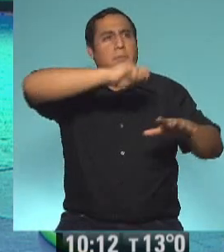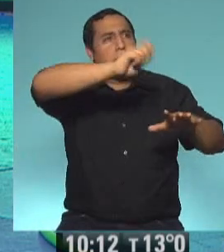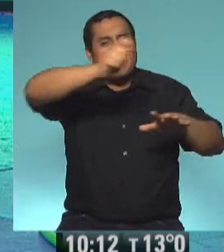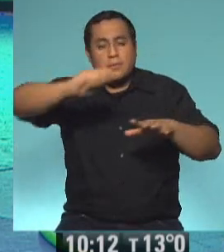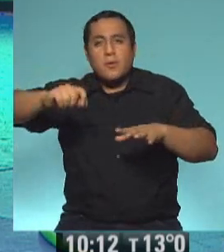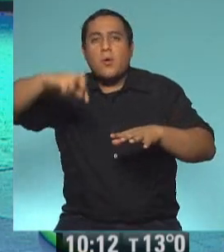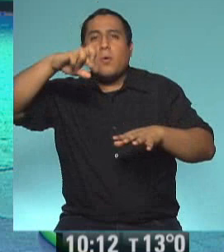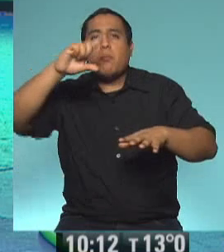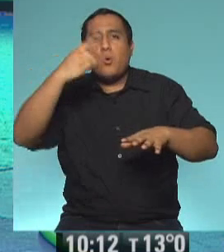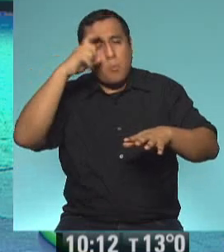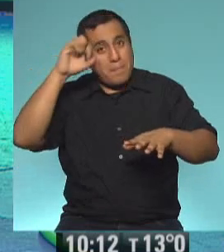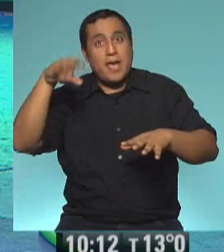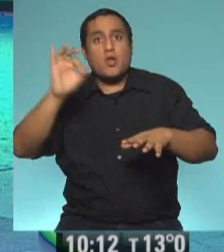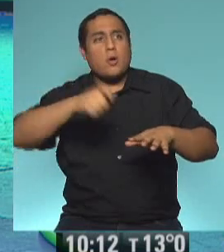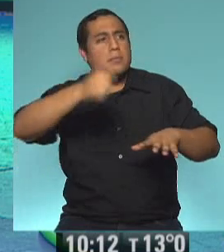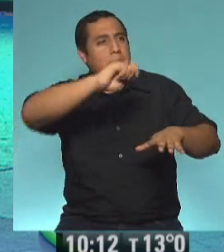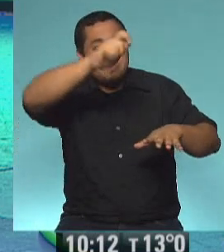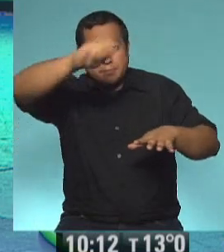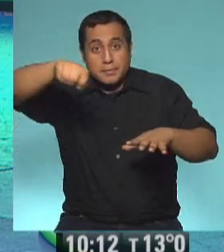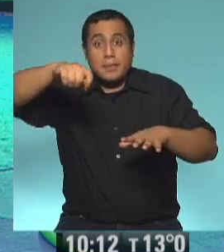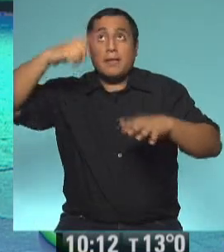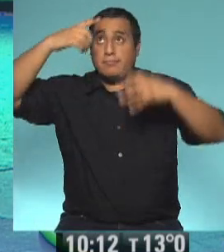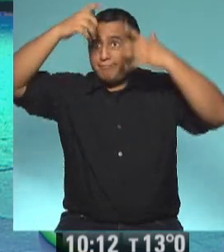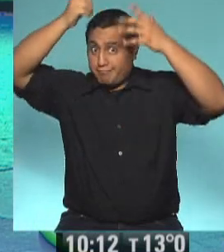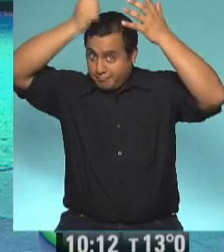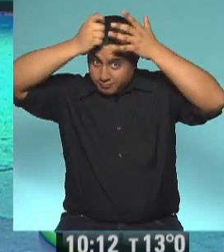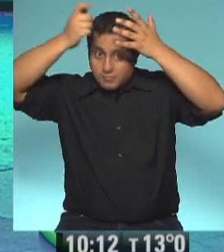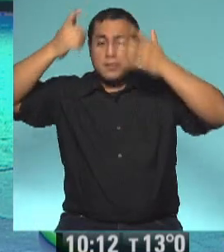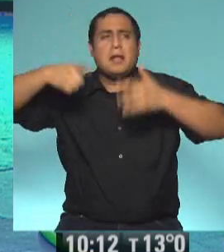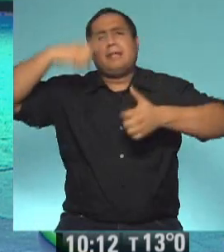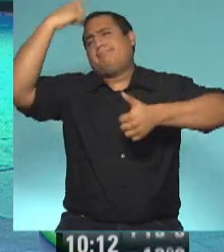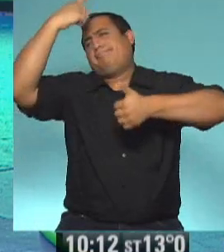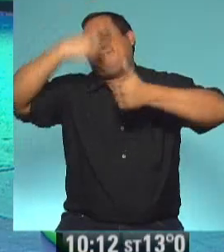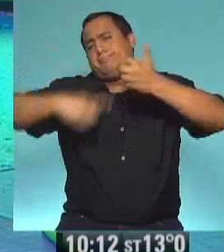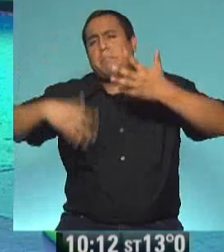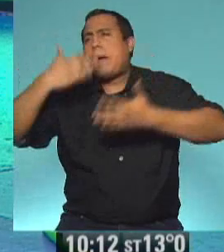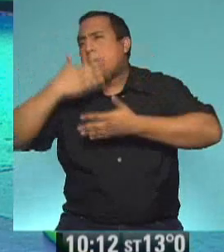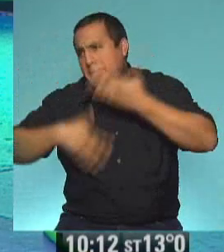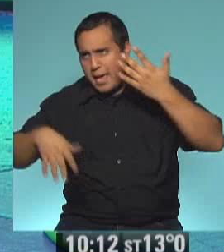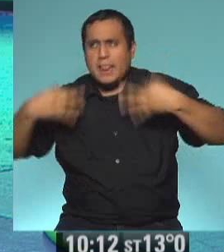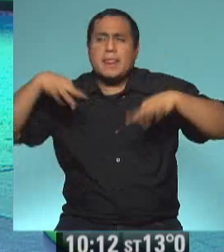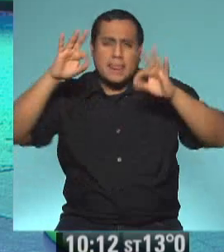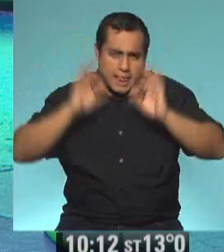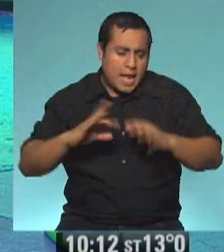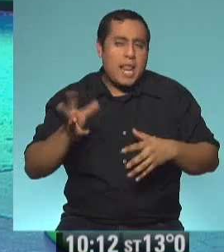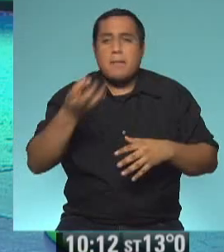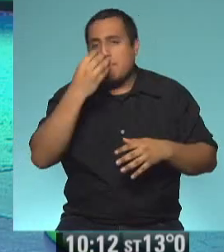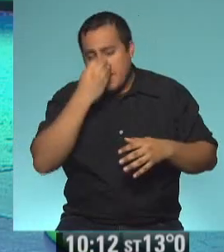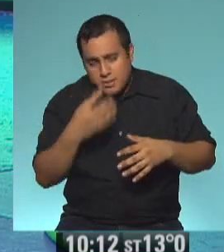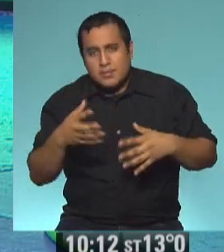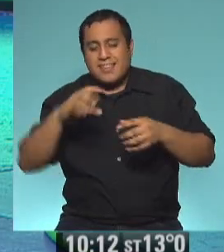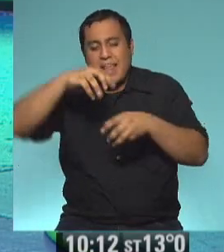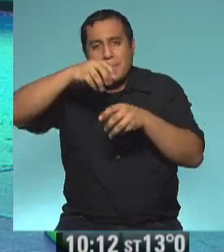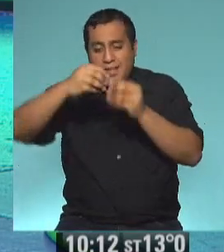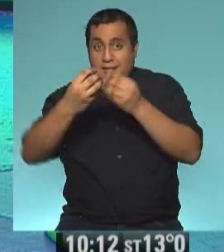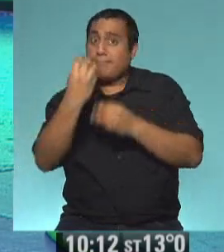Un plumero. O sea que tenemos para gorra, gorra de baño, hacer peluca con papel, la nariz de payaso esta con tapita. Esta hicimos ayer con tapita.